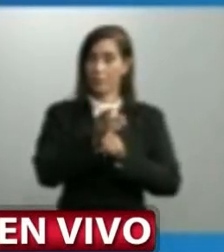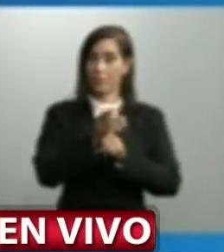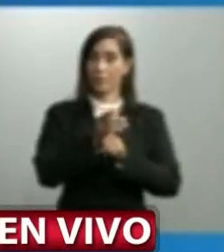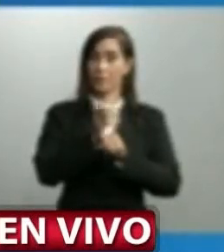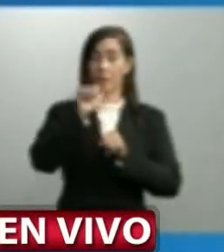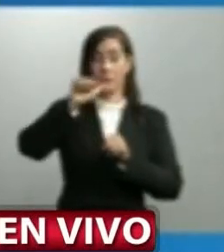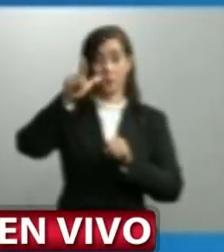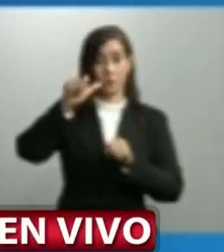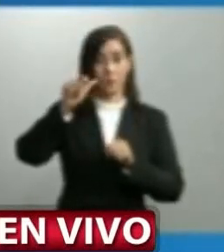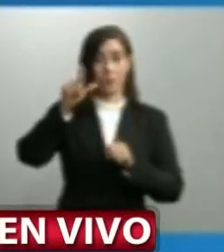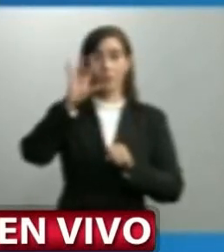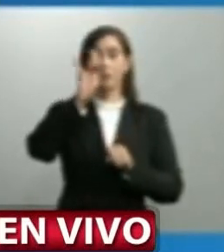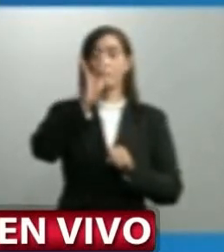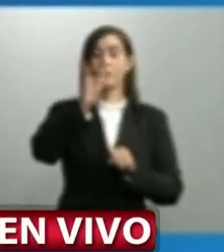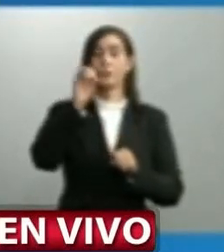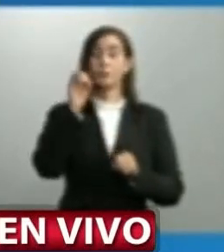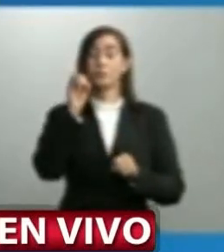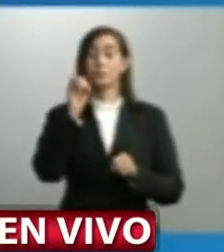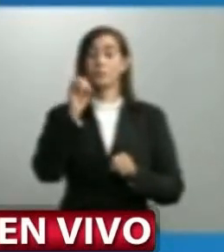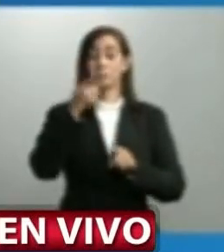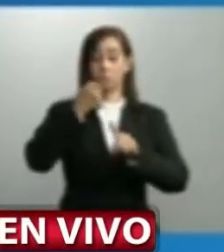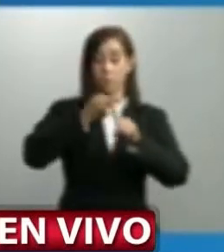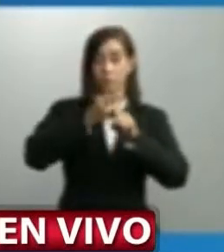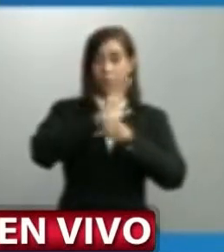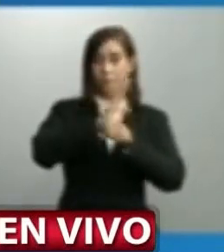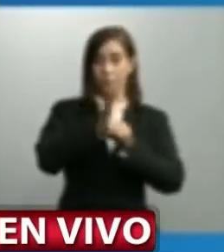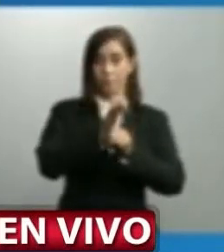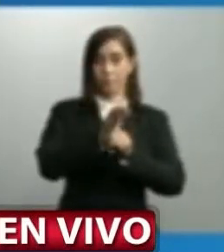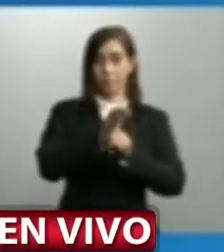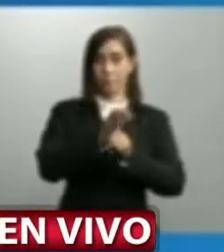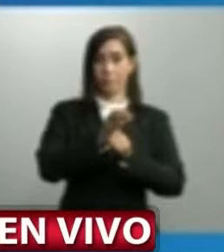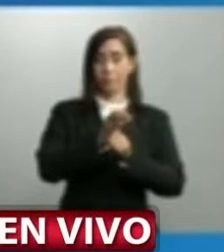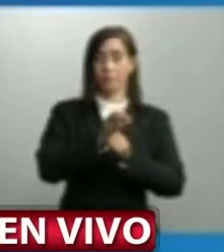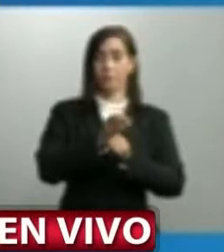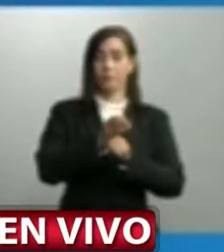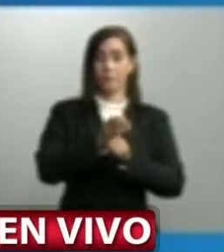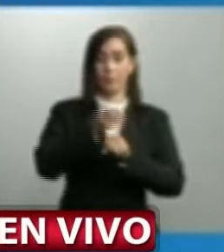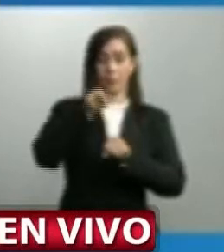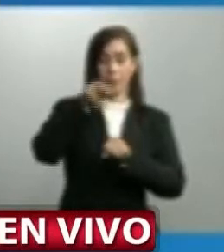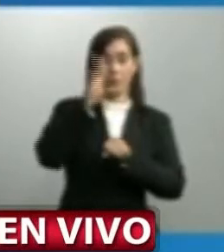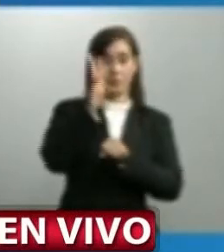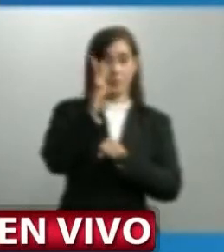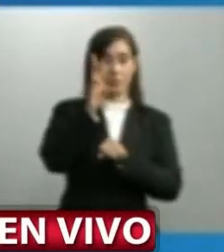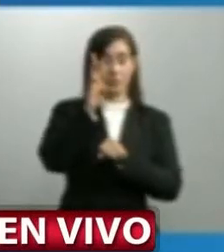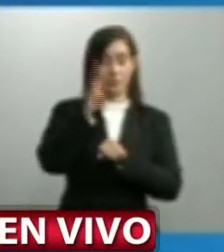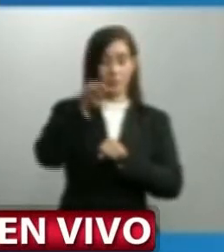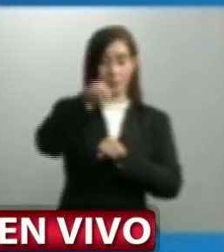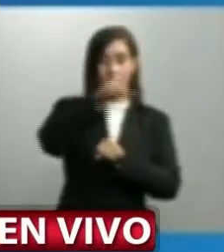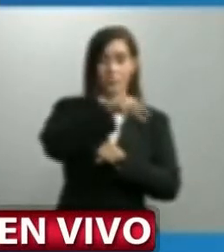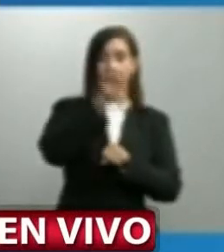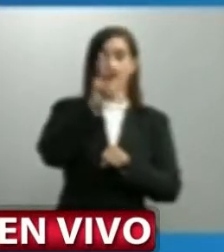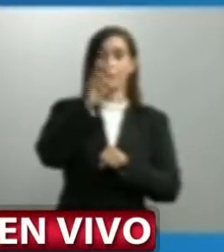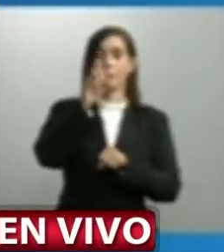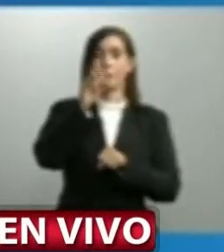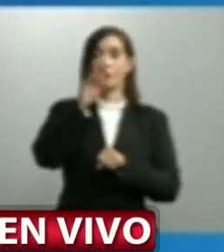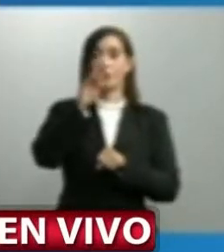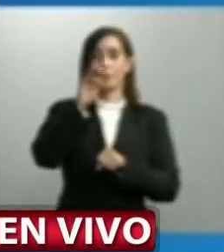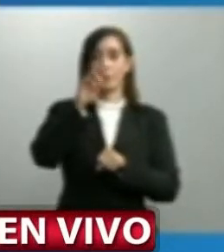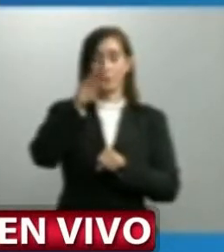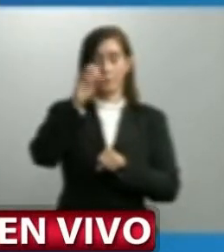Los Alcarrizos, 80 casos, Los No Identificados, 6, Pedro Brand, 5